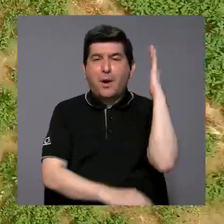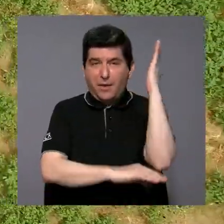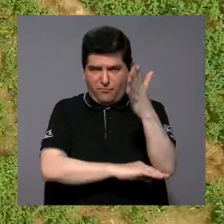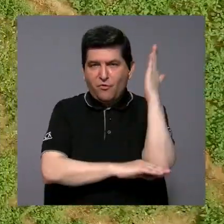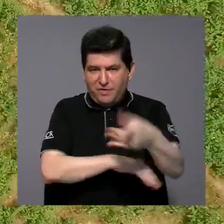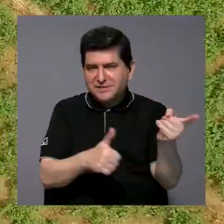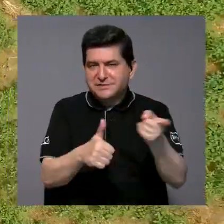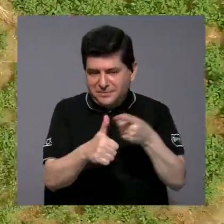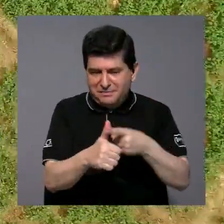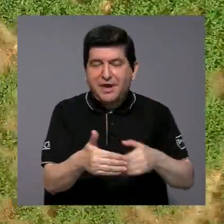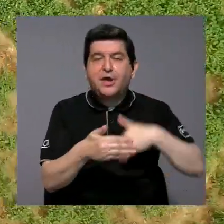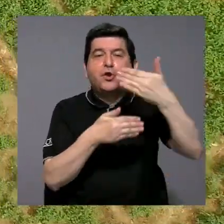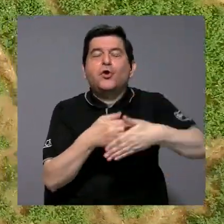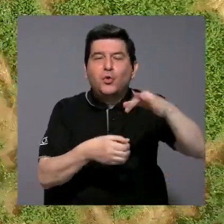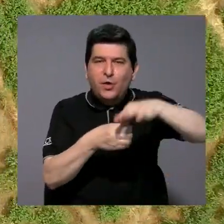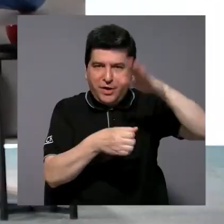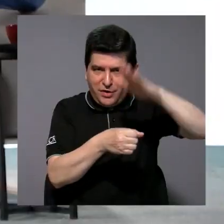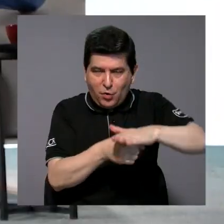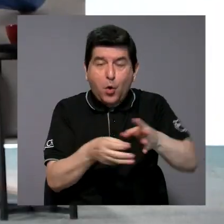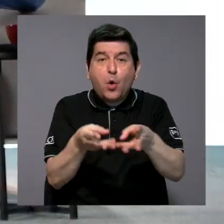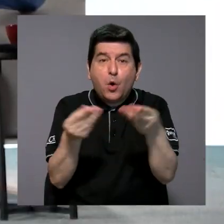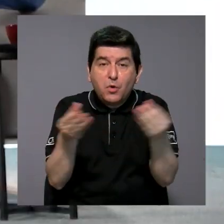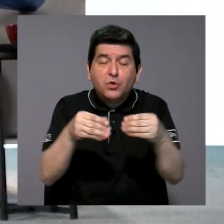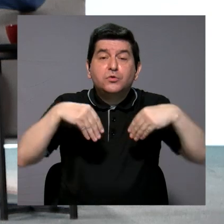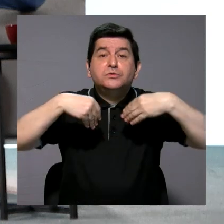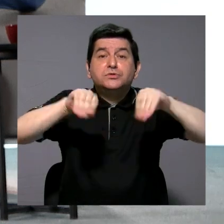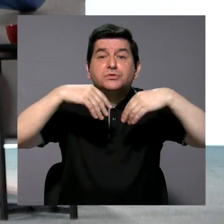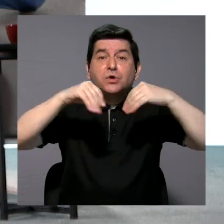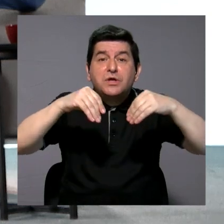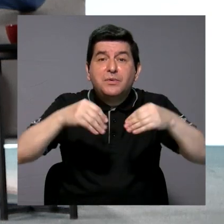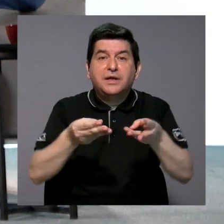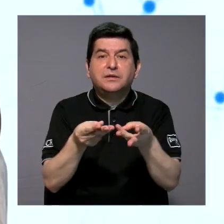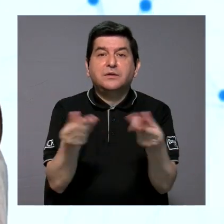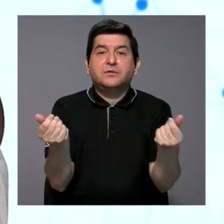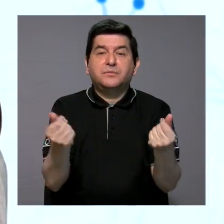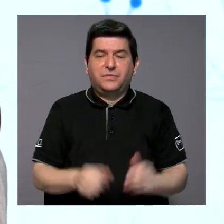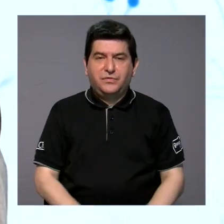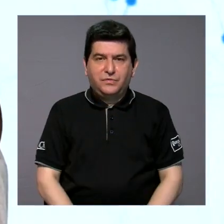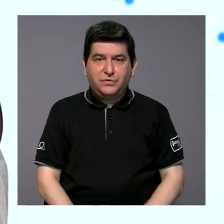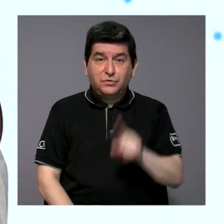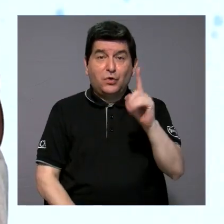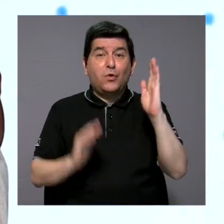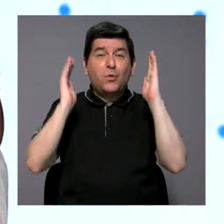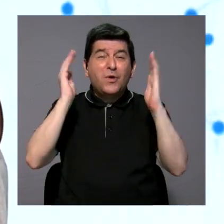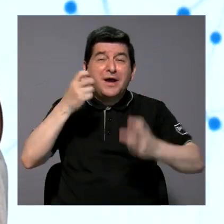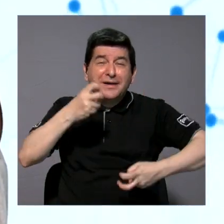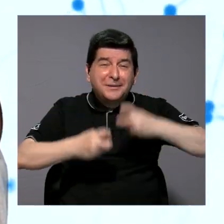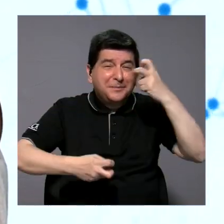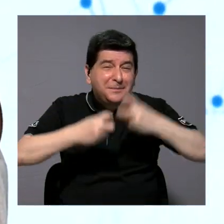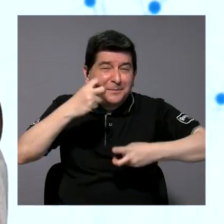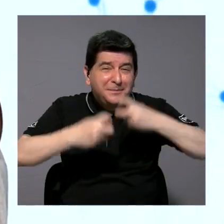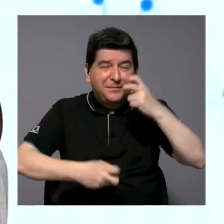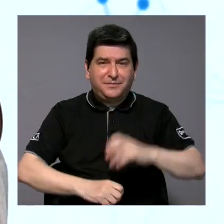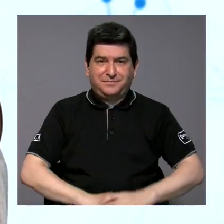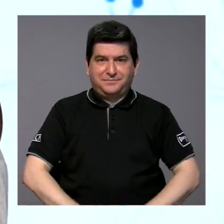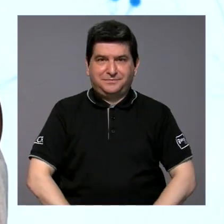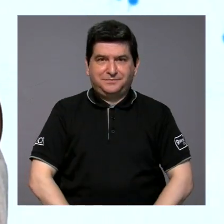deforesta, siembra, produce y vende su producto. Entonces, uno de los grandes problemas